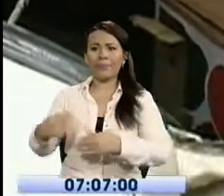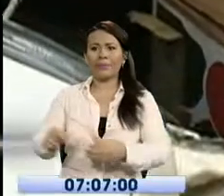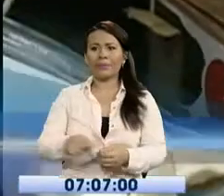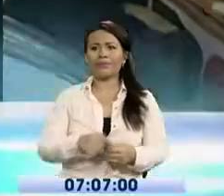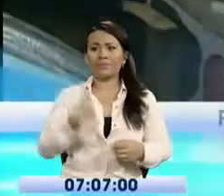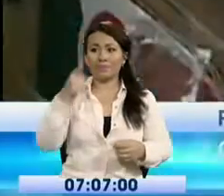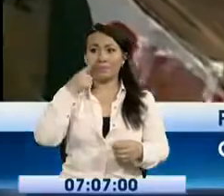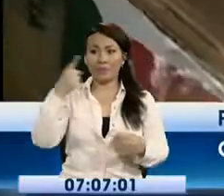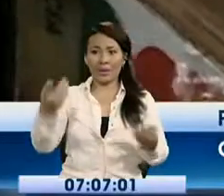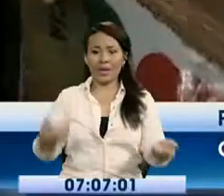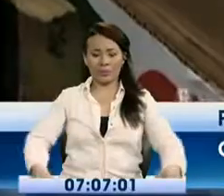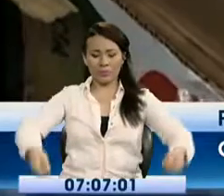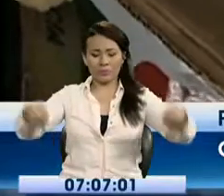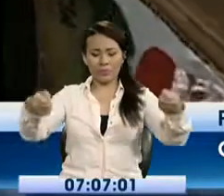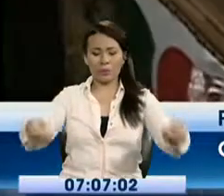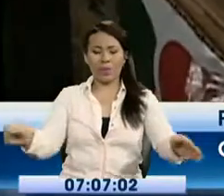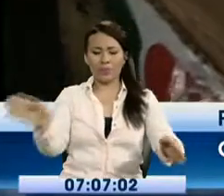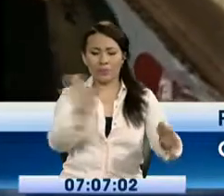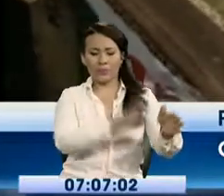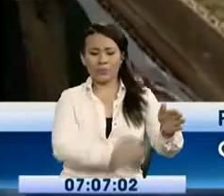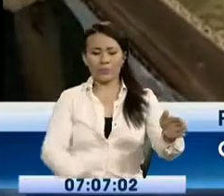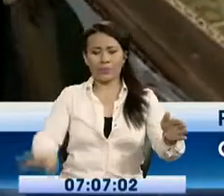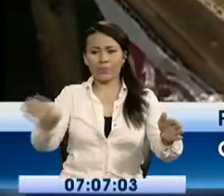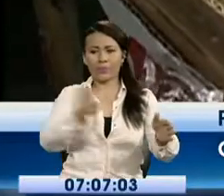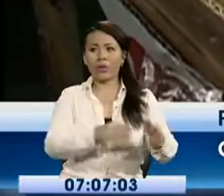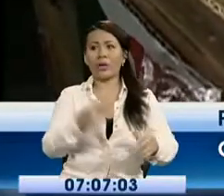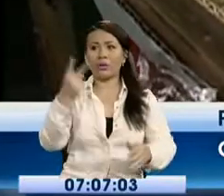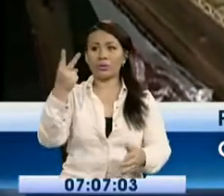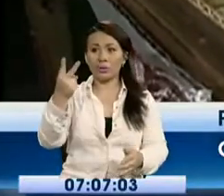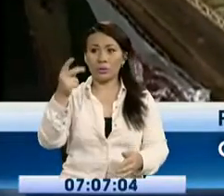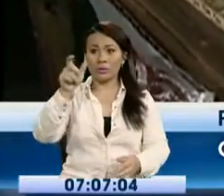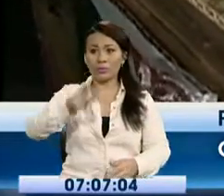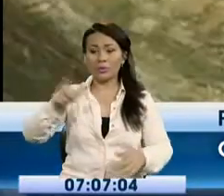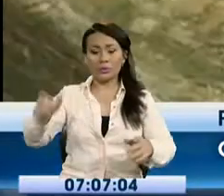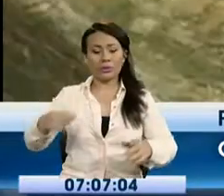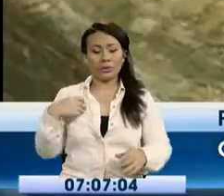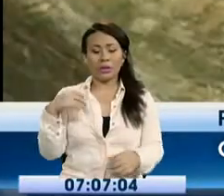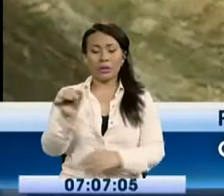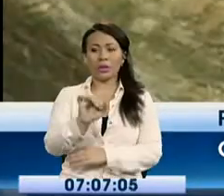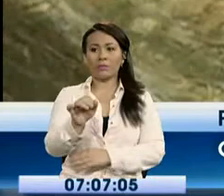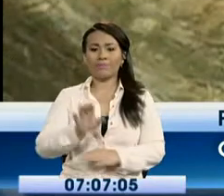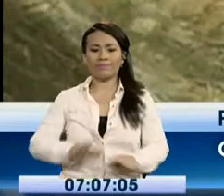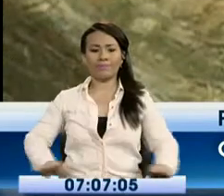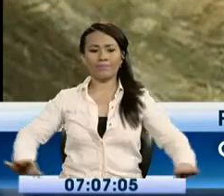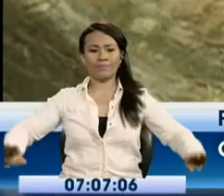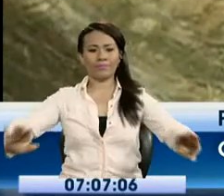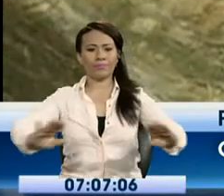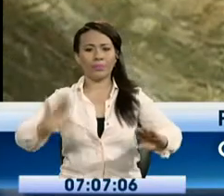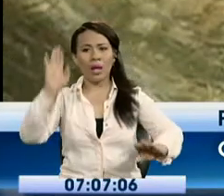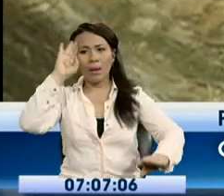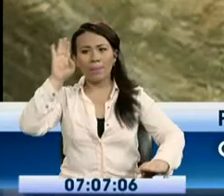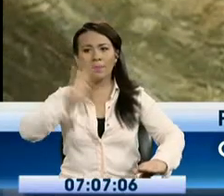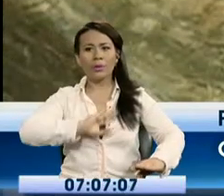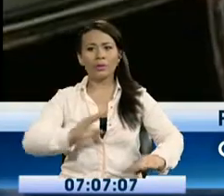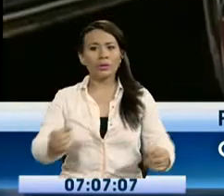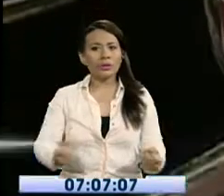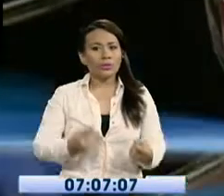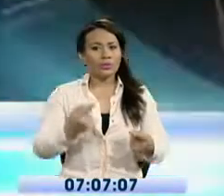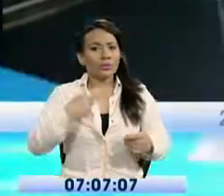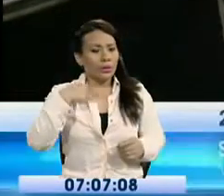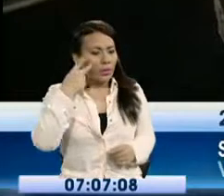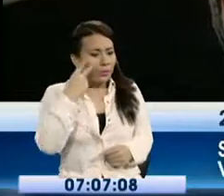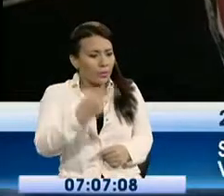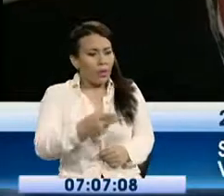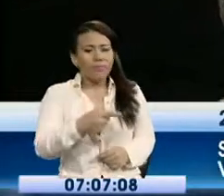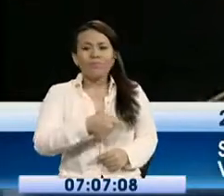papel, cartón y cinta de embalaje. Al ser abordados los dos ocupantes del automóvil, los agentes antinarcóticos confirmaron que se trataba